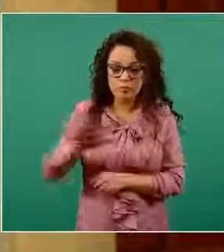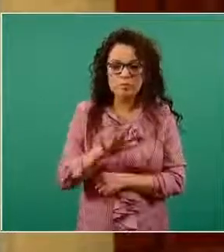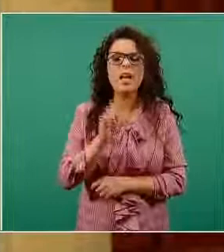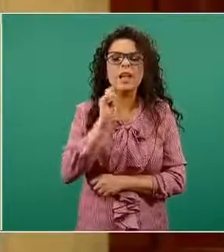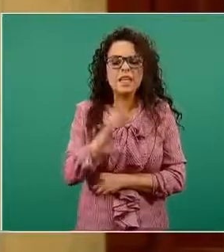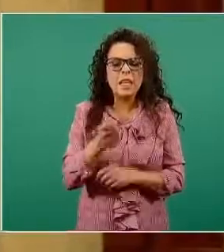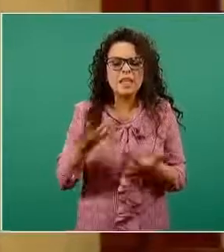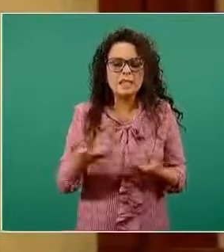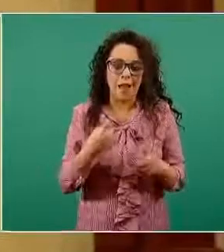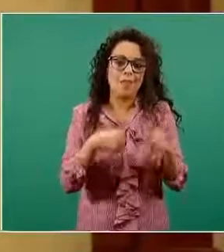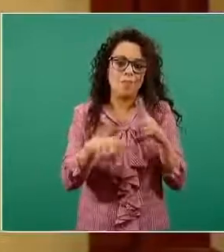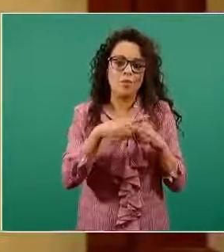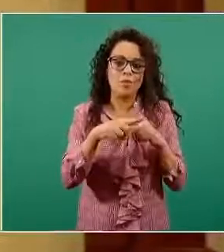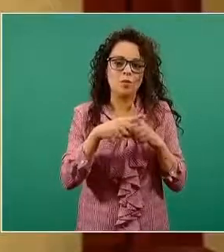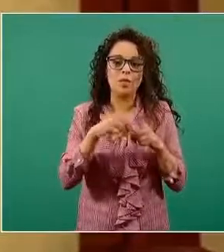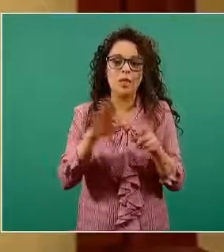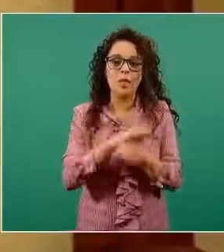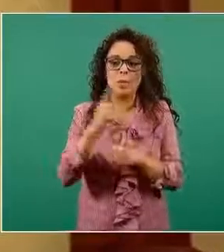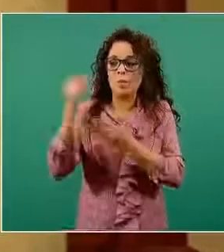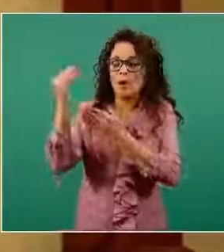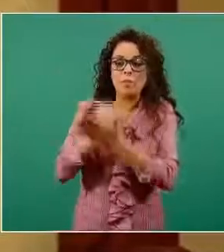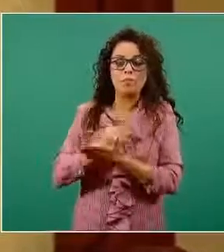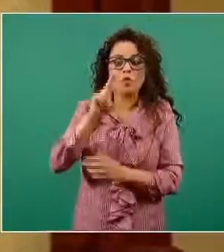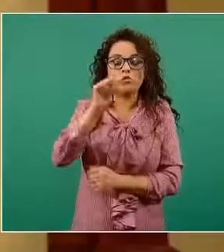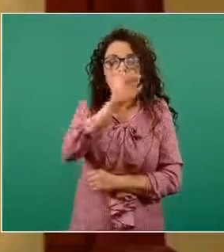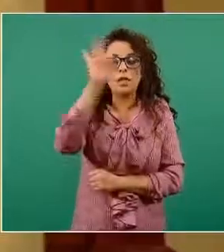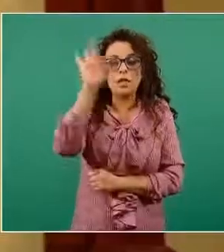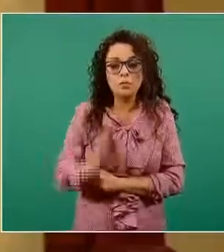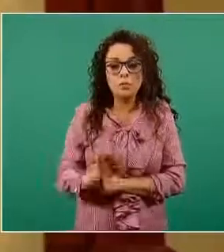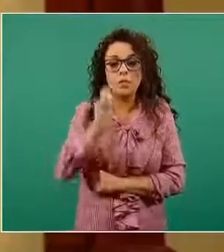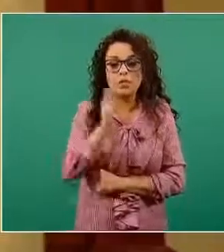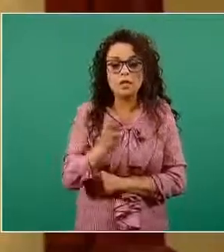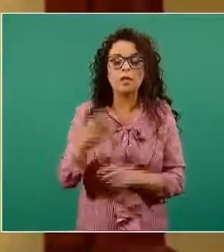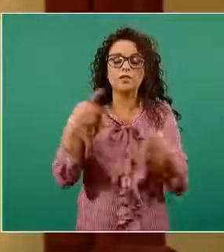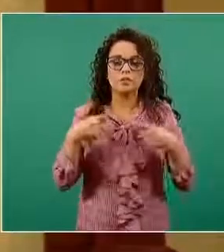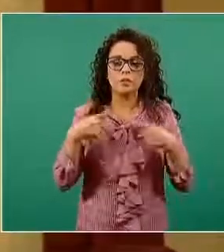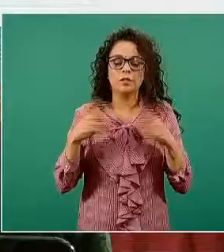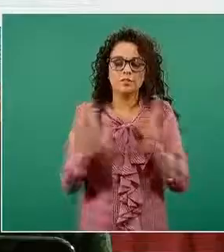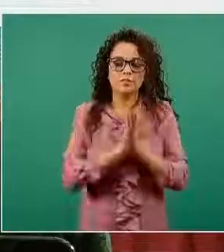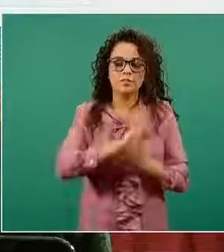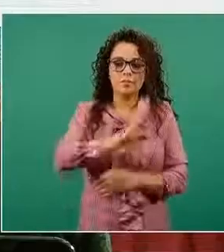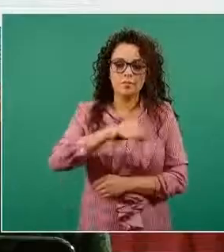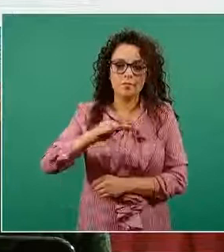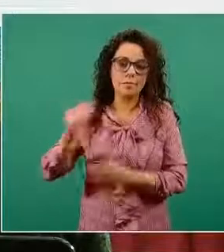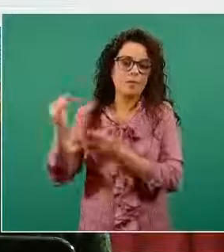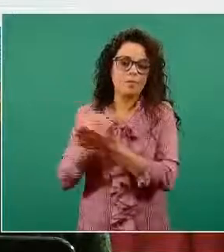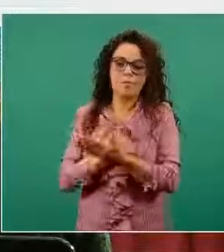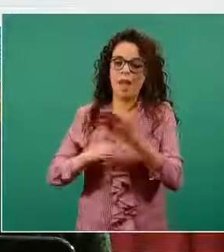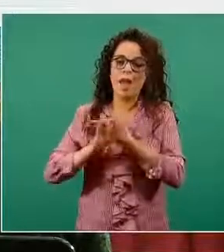será reducir 80% de la mortalidad. Esa es la misma lógica